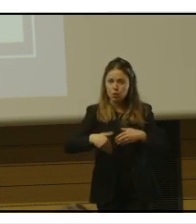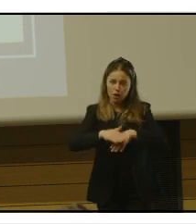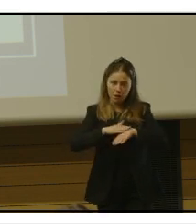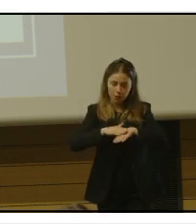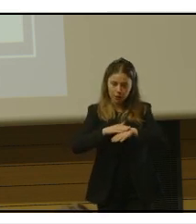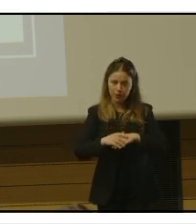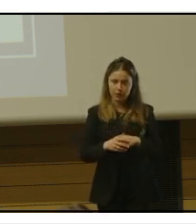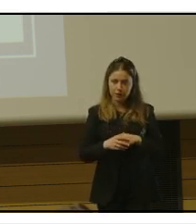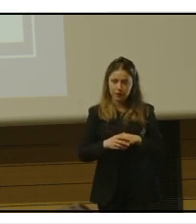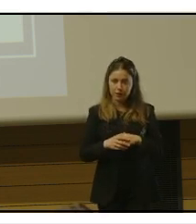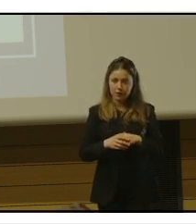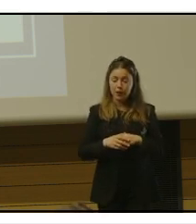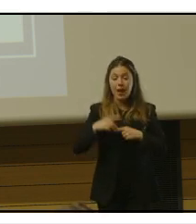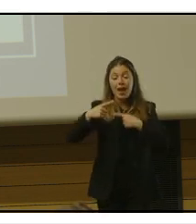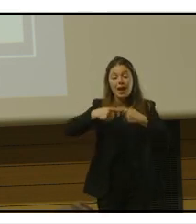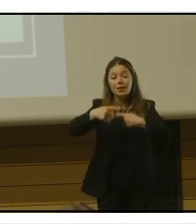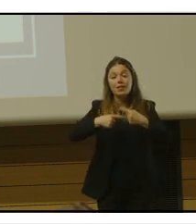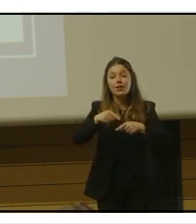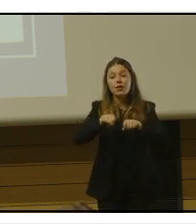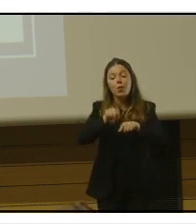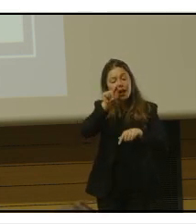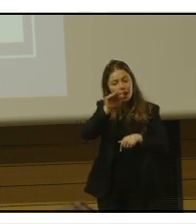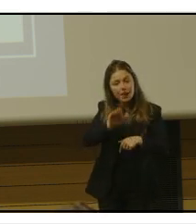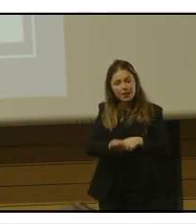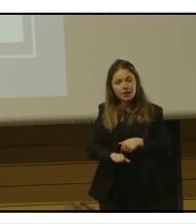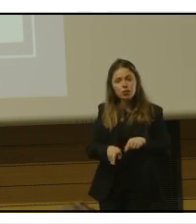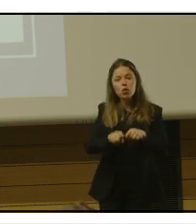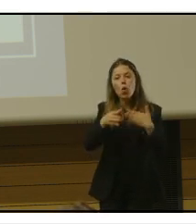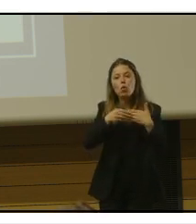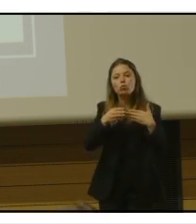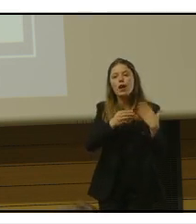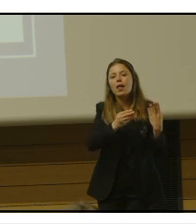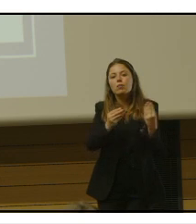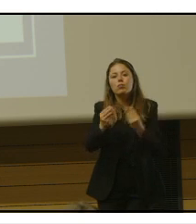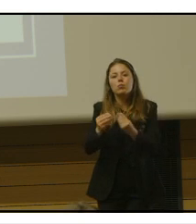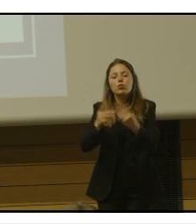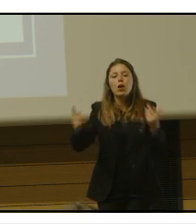fundamental. El efecto de la exposición en los niños se ha usado mucho